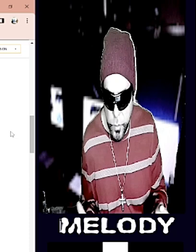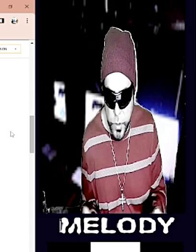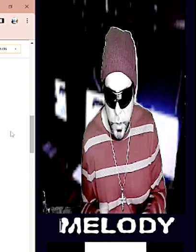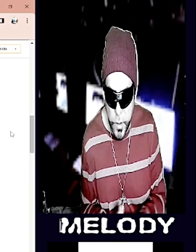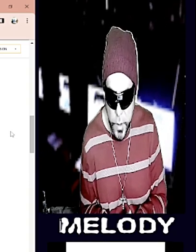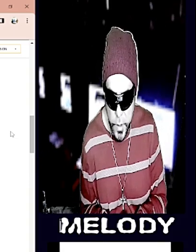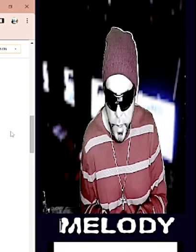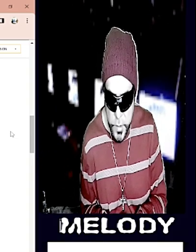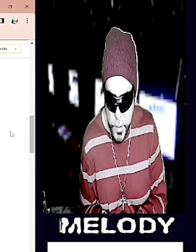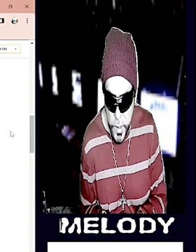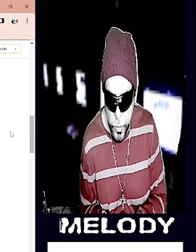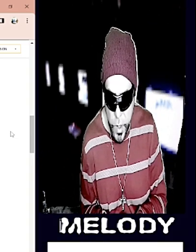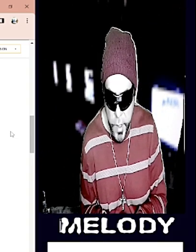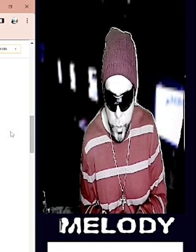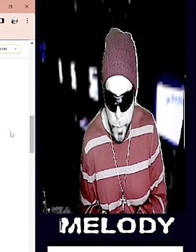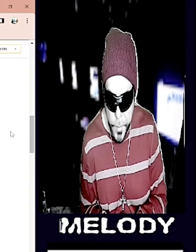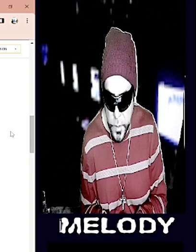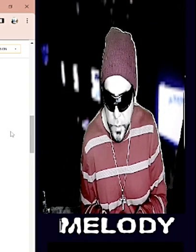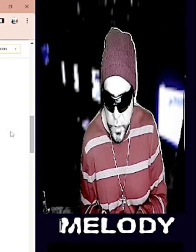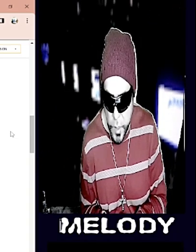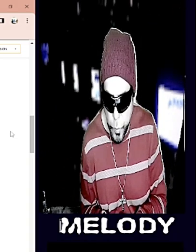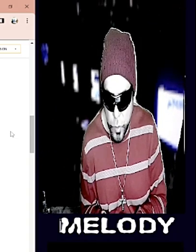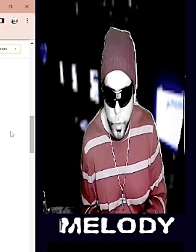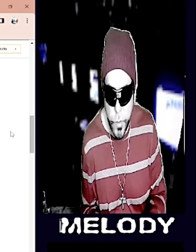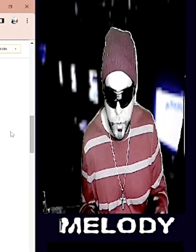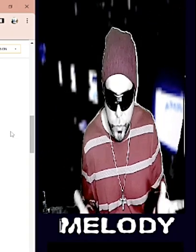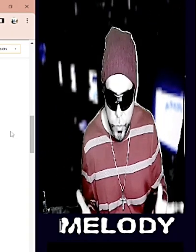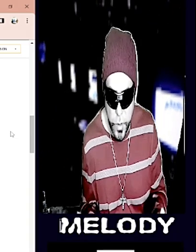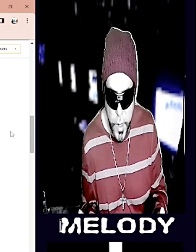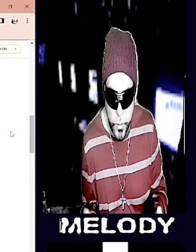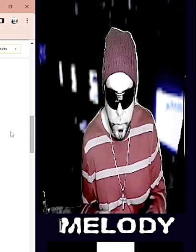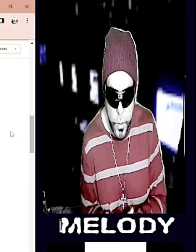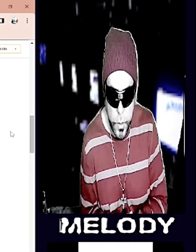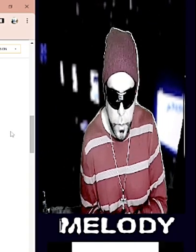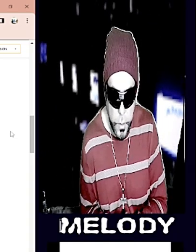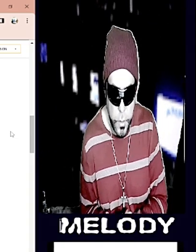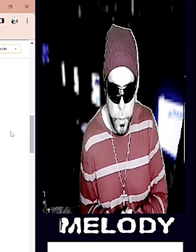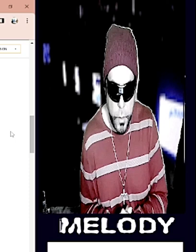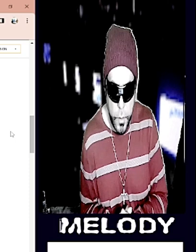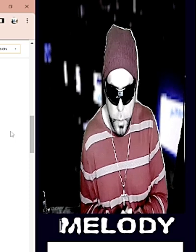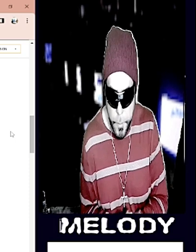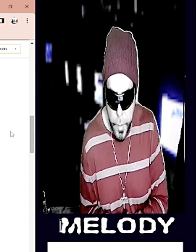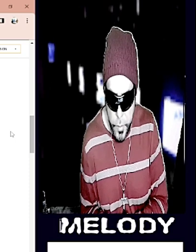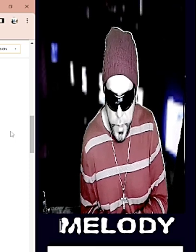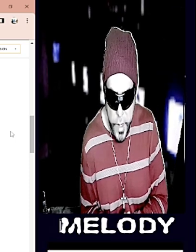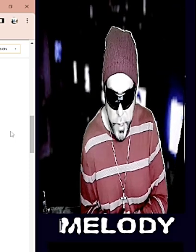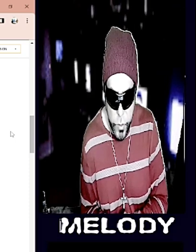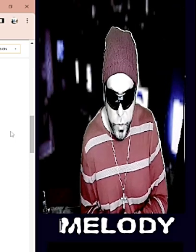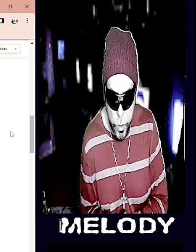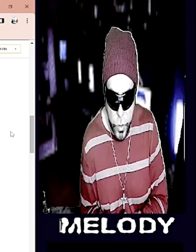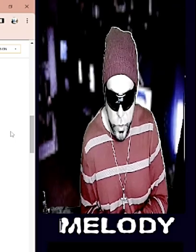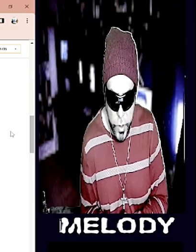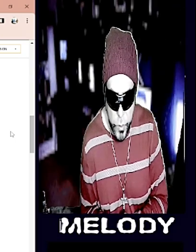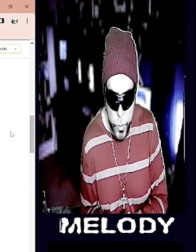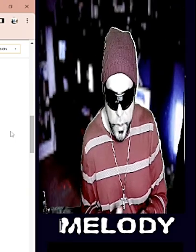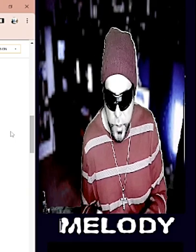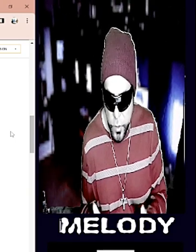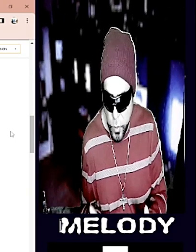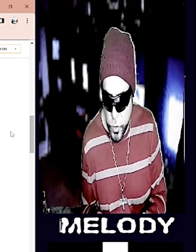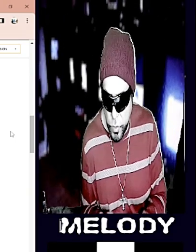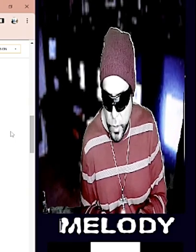resultó en la renuncia de García a su candidatura a presidencial por movimiento ciudadano para evitar